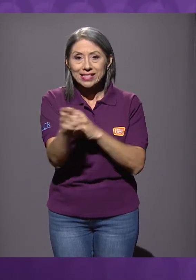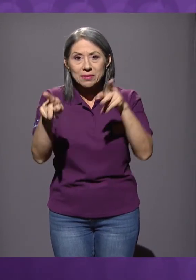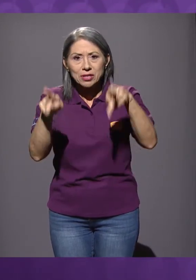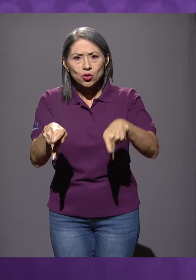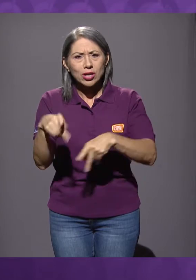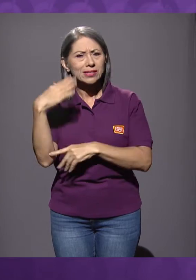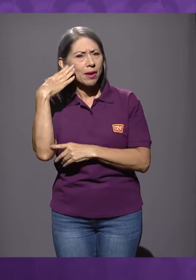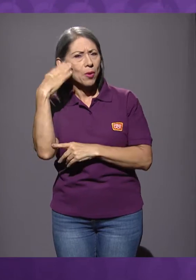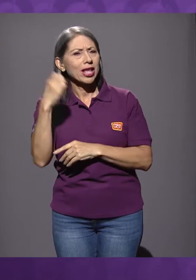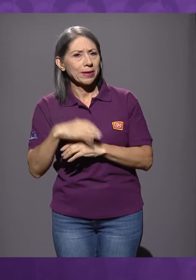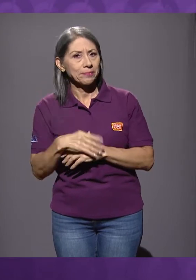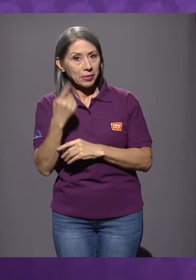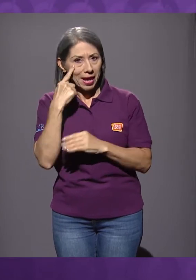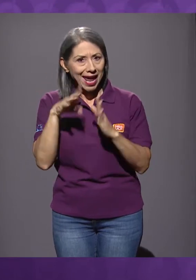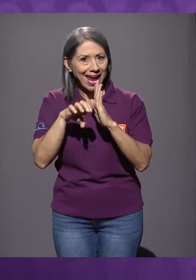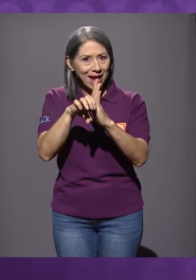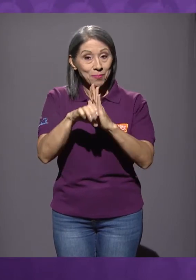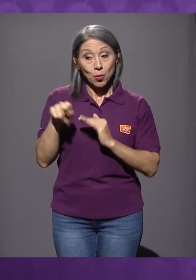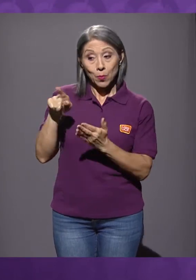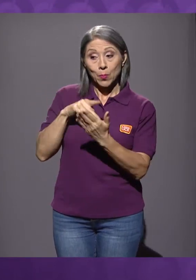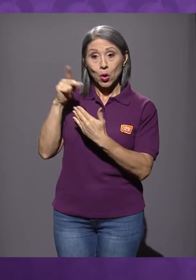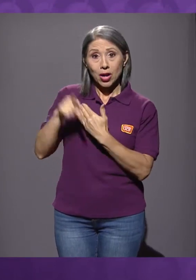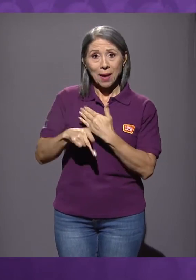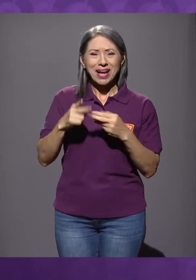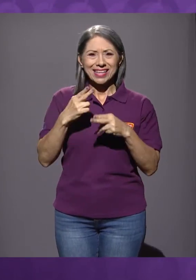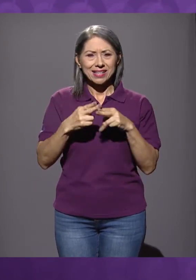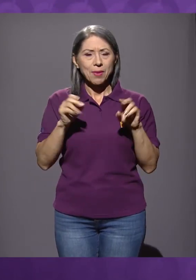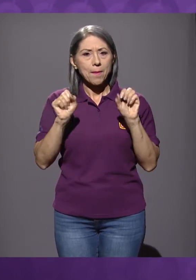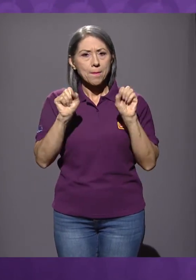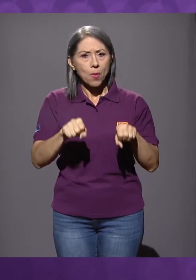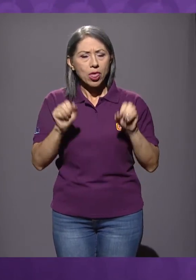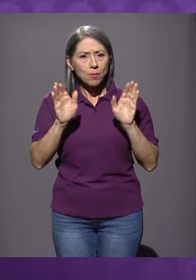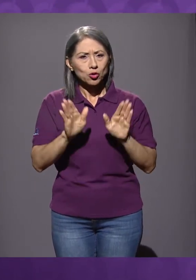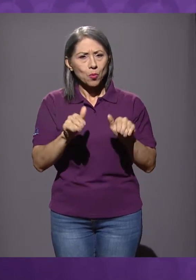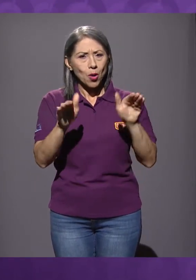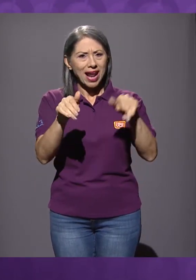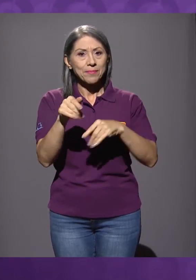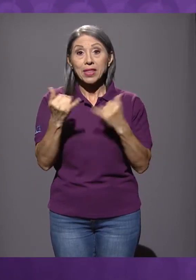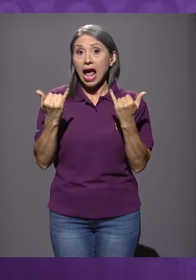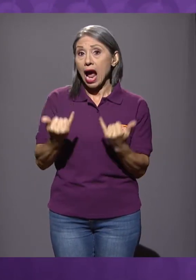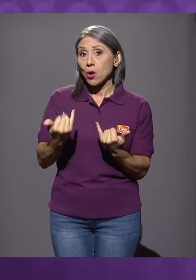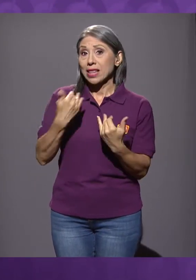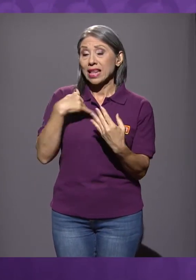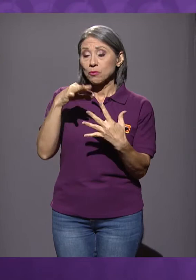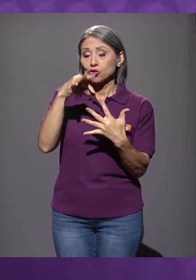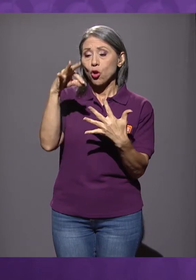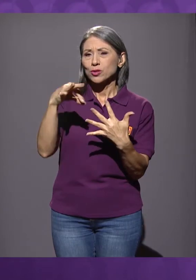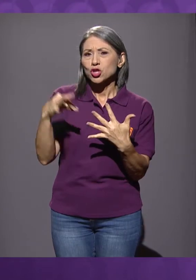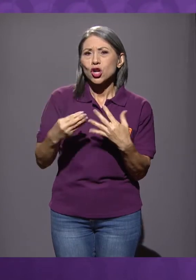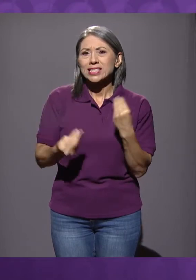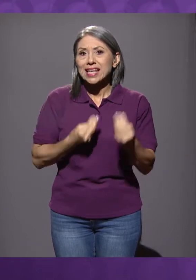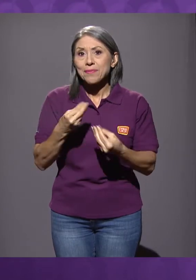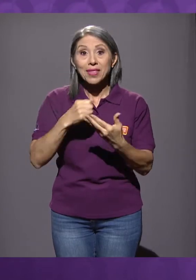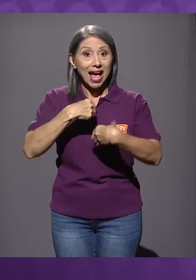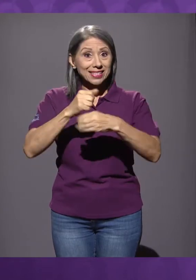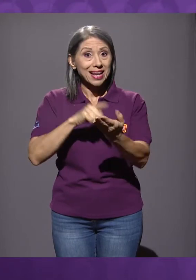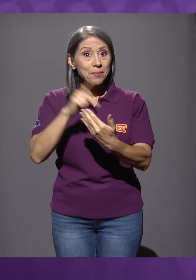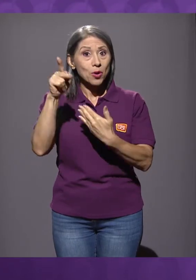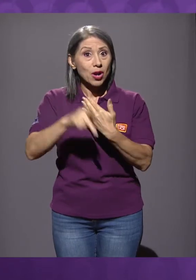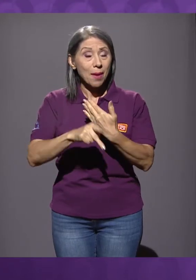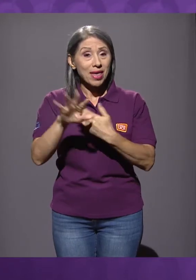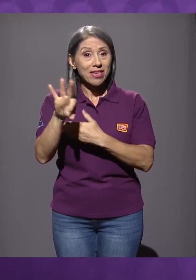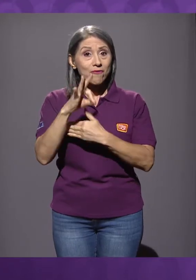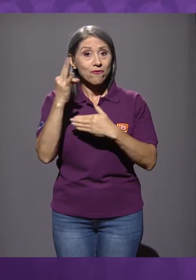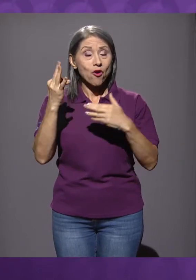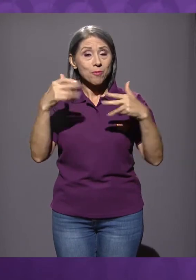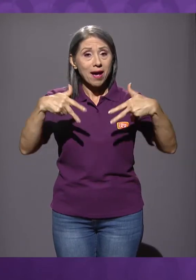ejemplo. Nosotros en Podemos Volar, ahora la opción que hemos tenido por las diversas condiciones es hacerlo virtual.